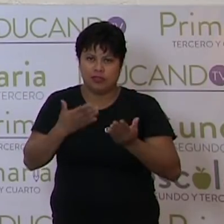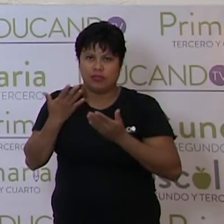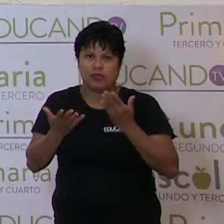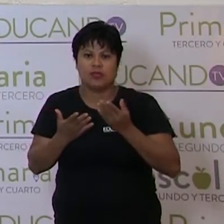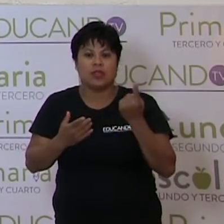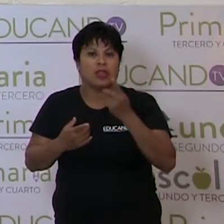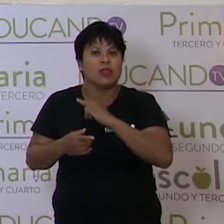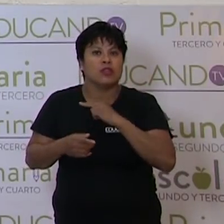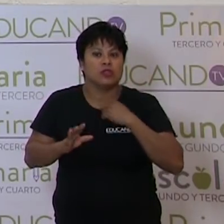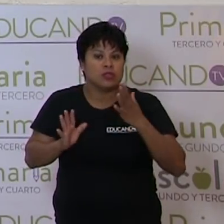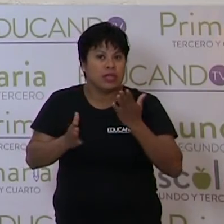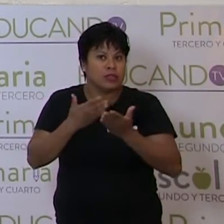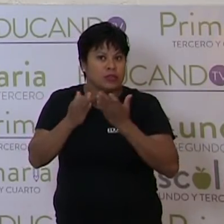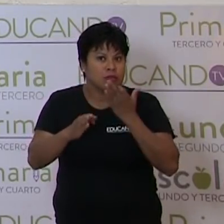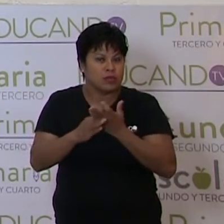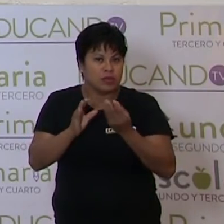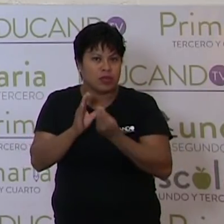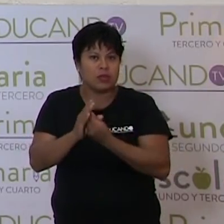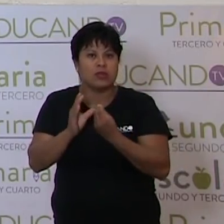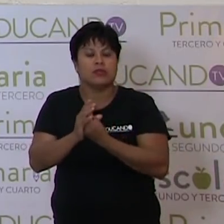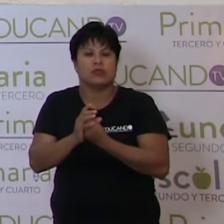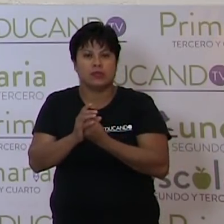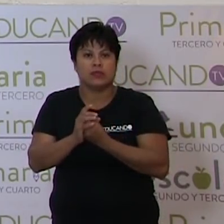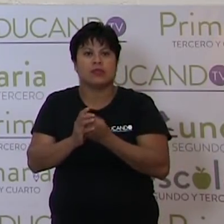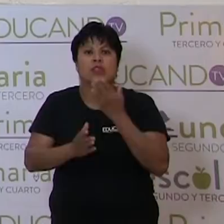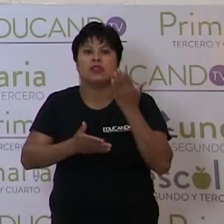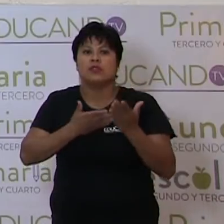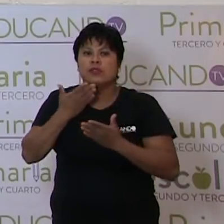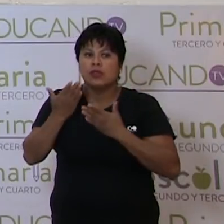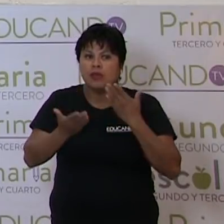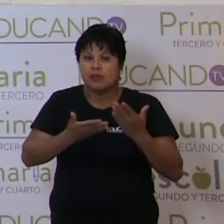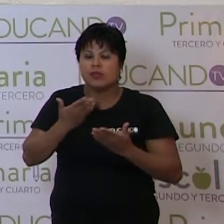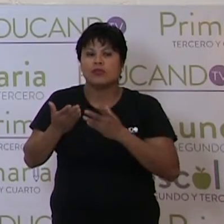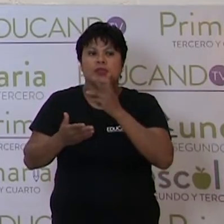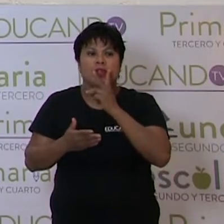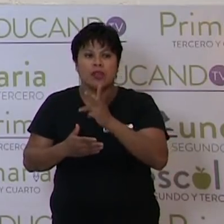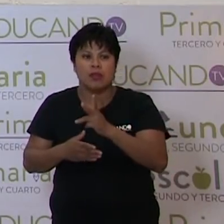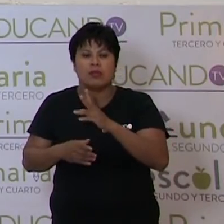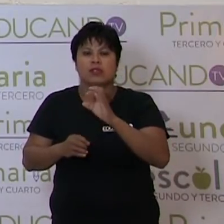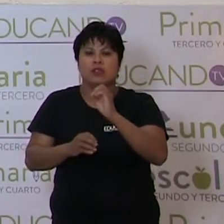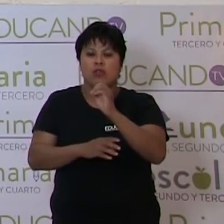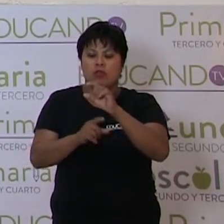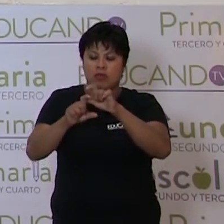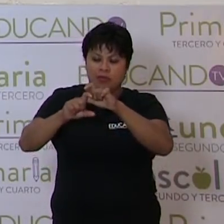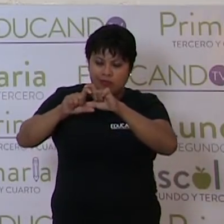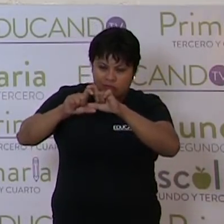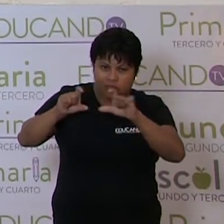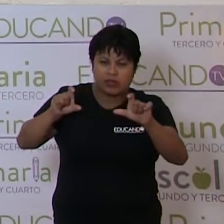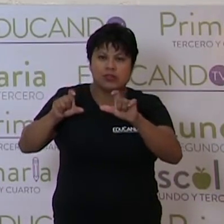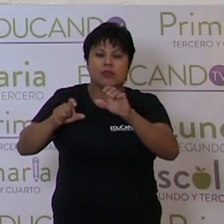lo que nosotros estudiamos en esta clase? Estudiamos palabras o frases